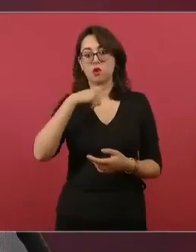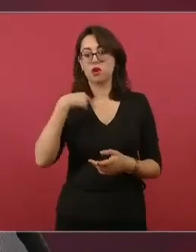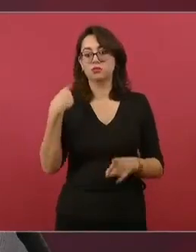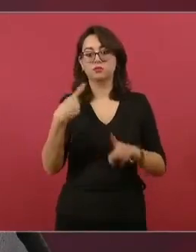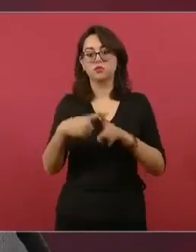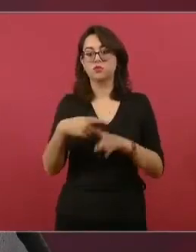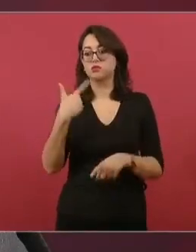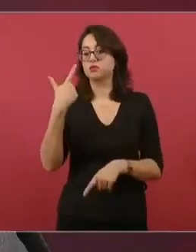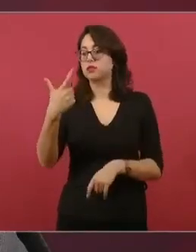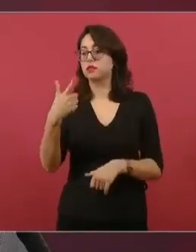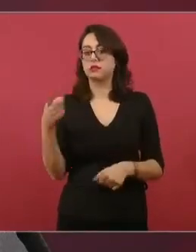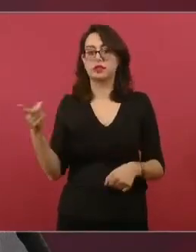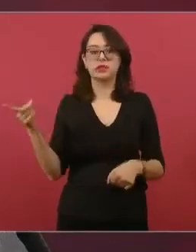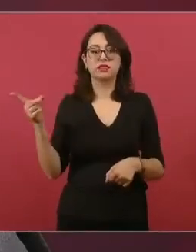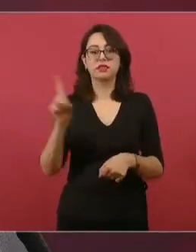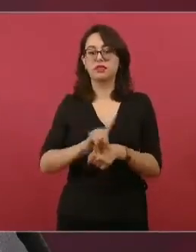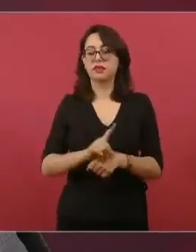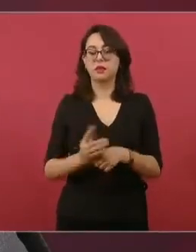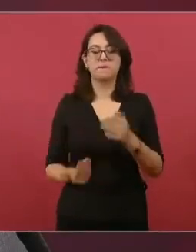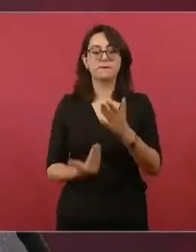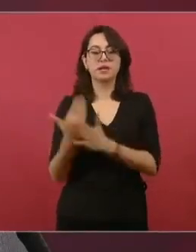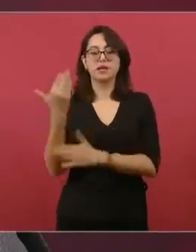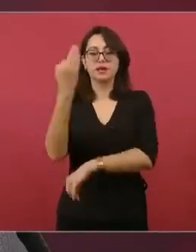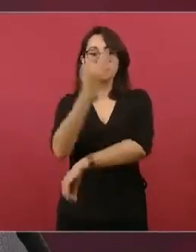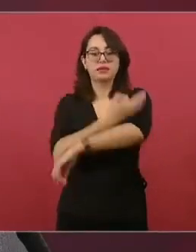24/7, 3 turnos.